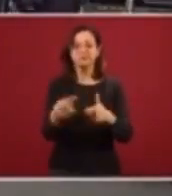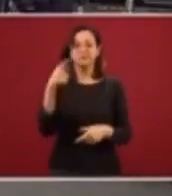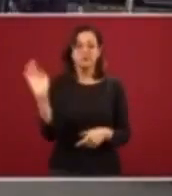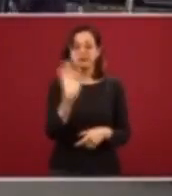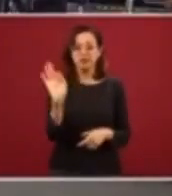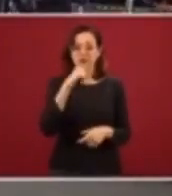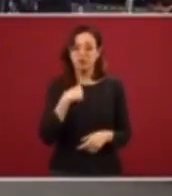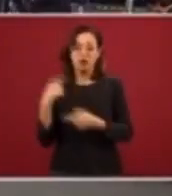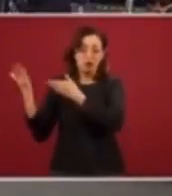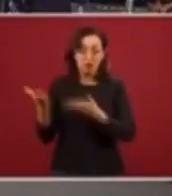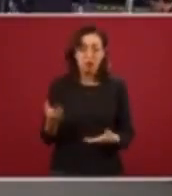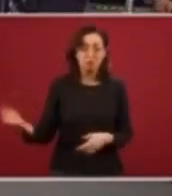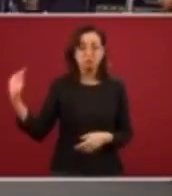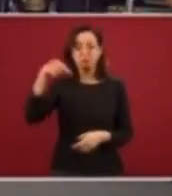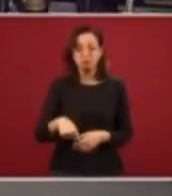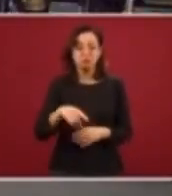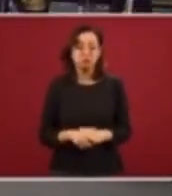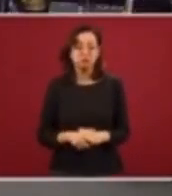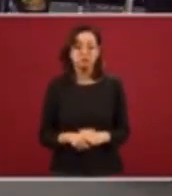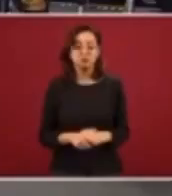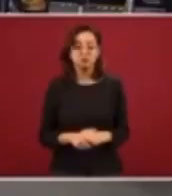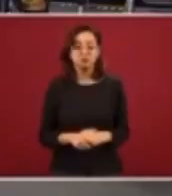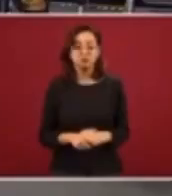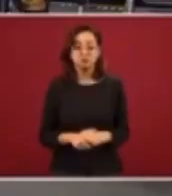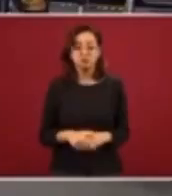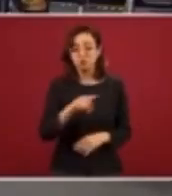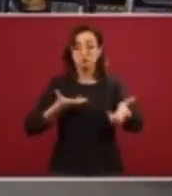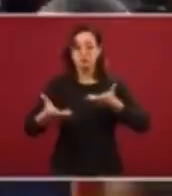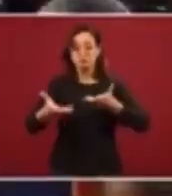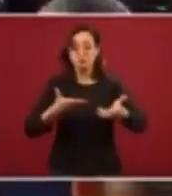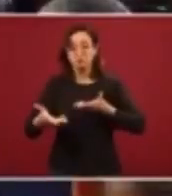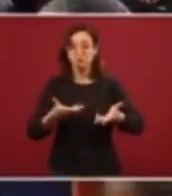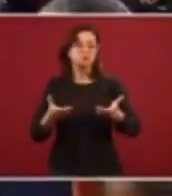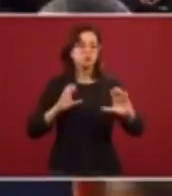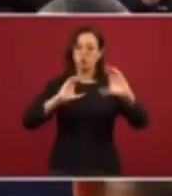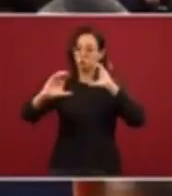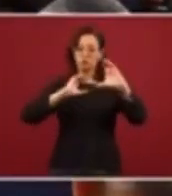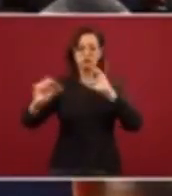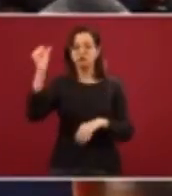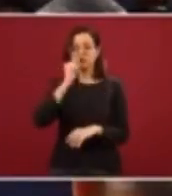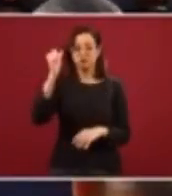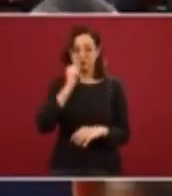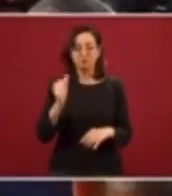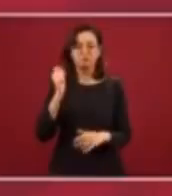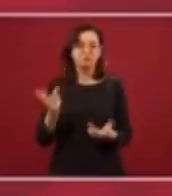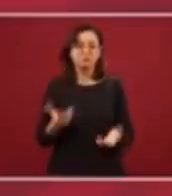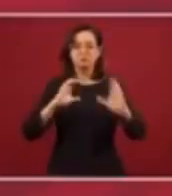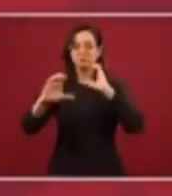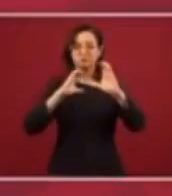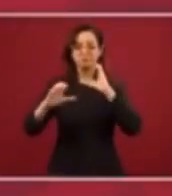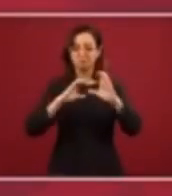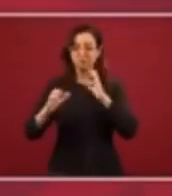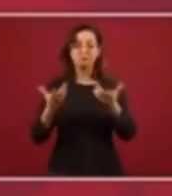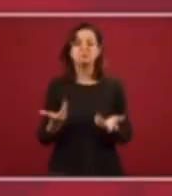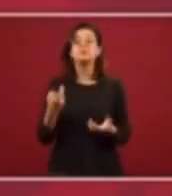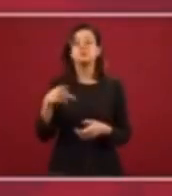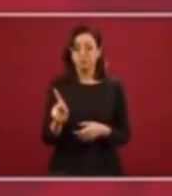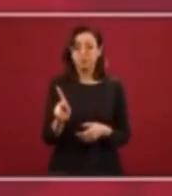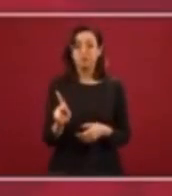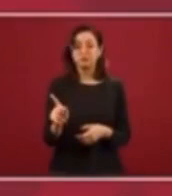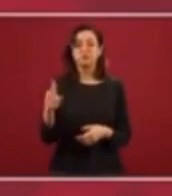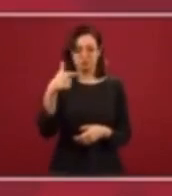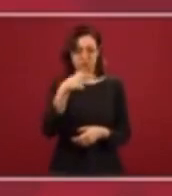aquí, ustedes a distancia, estaríamos como siempre hablándonos, ¿no? Y comunicándonos con la gente, pero sí